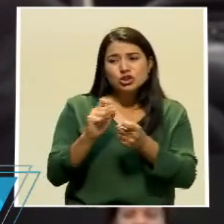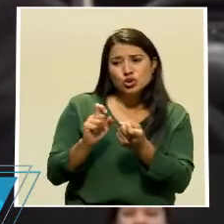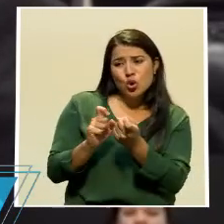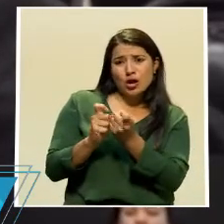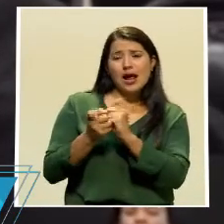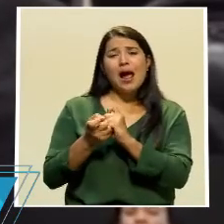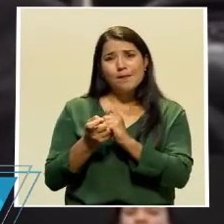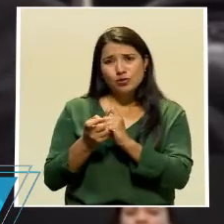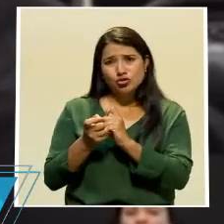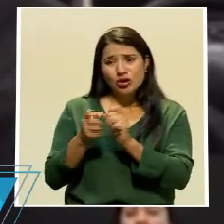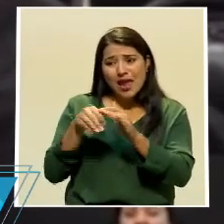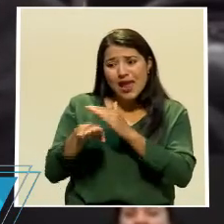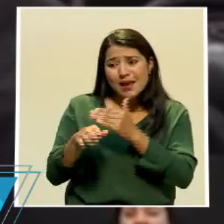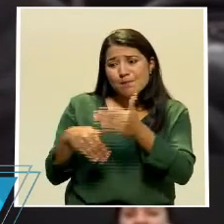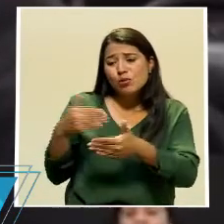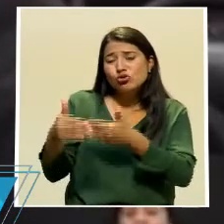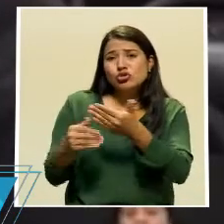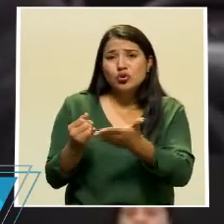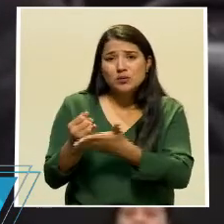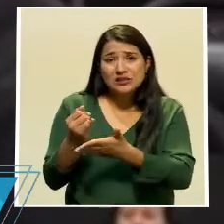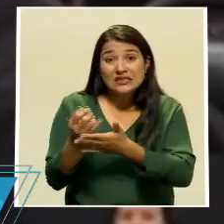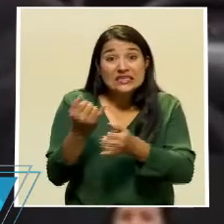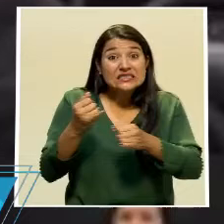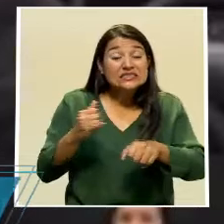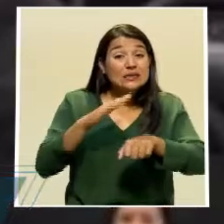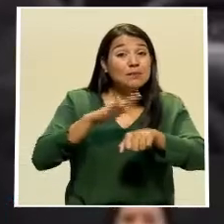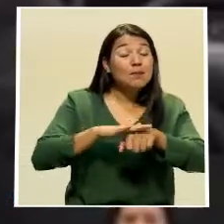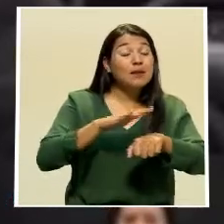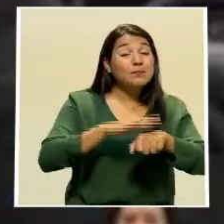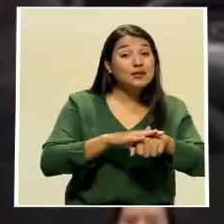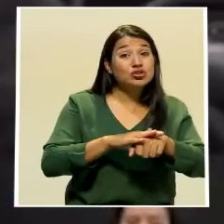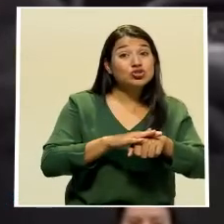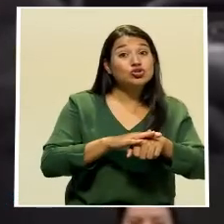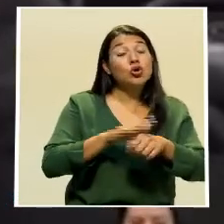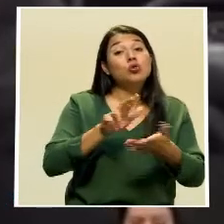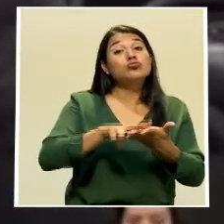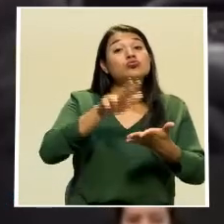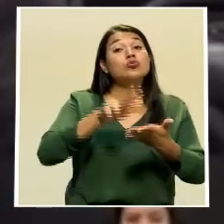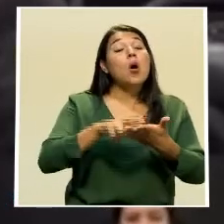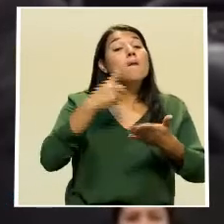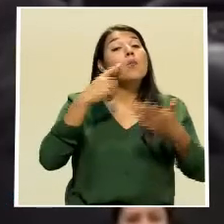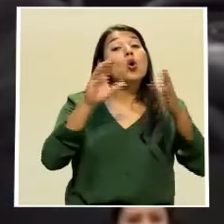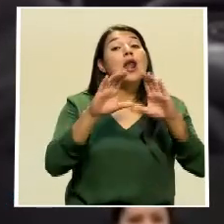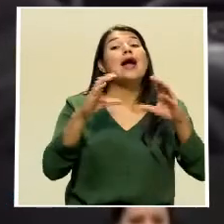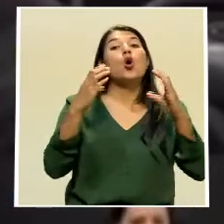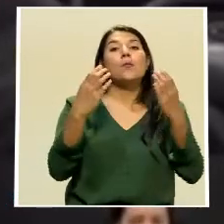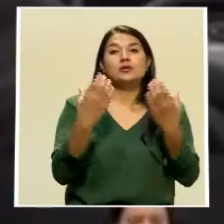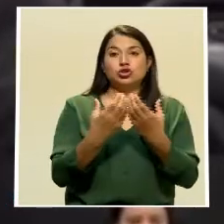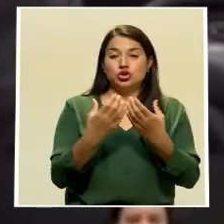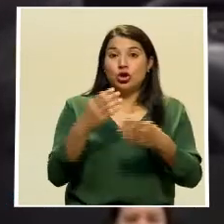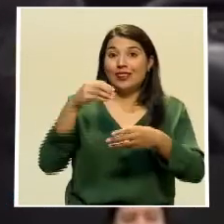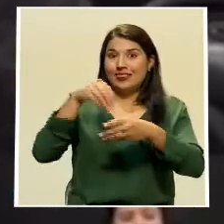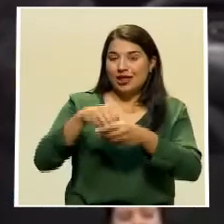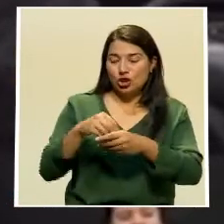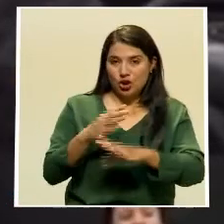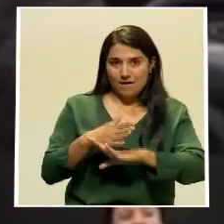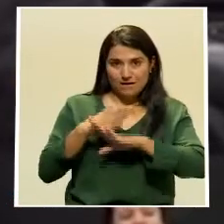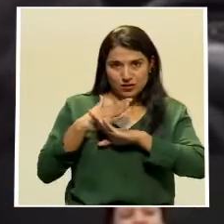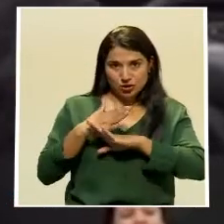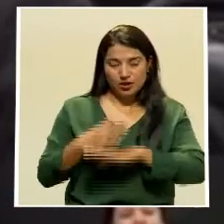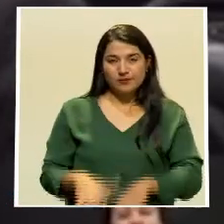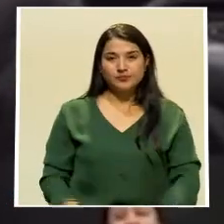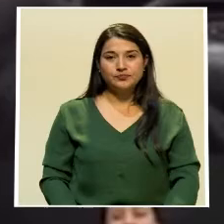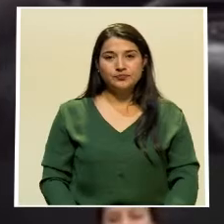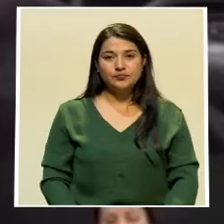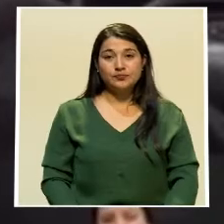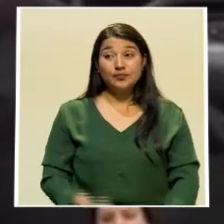de investigación sin el aval de la Comisión Revisadora de la Defensoría.